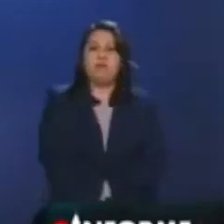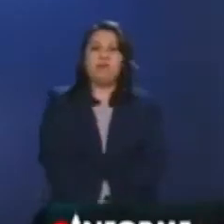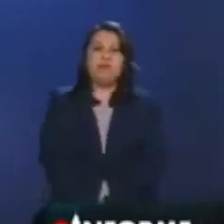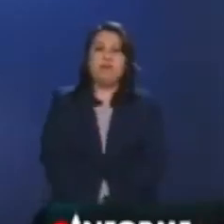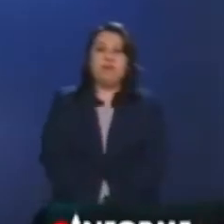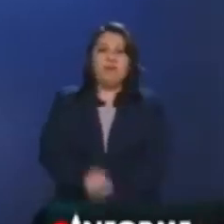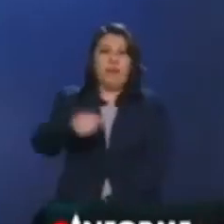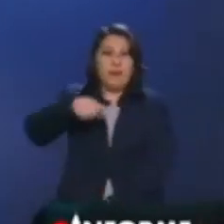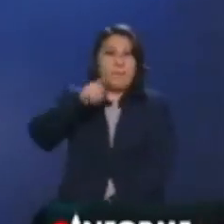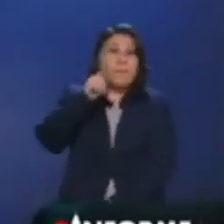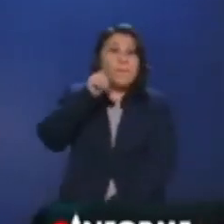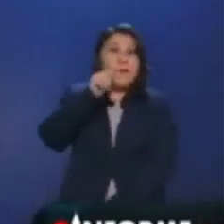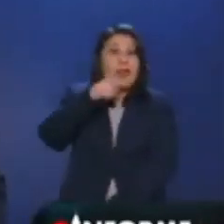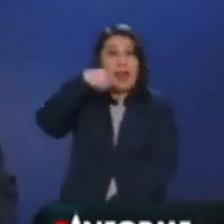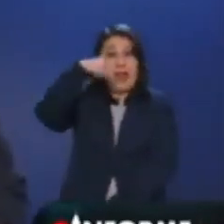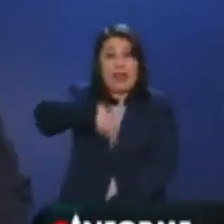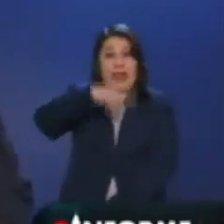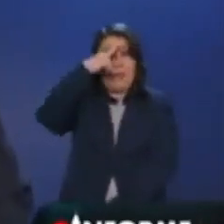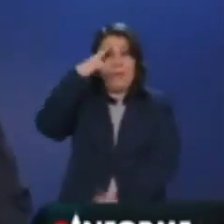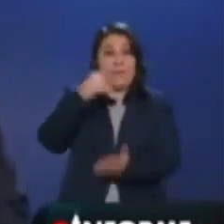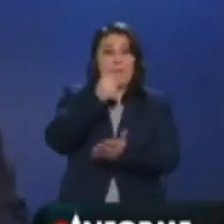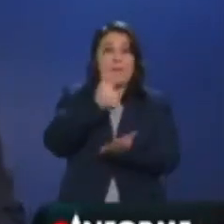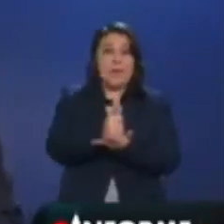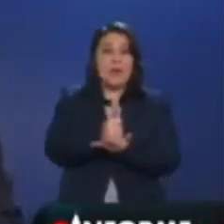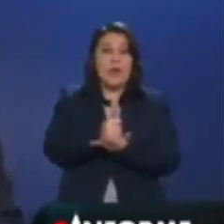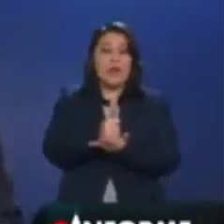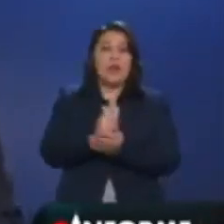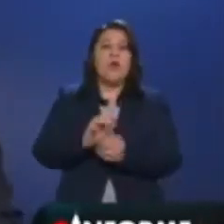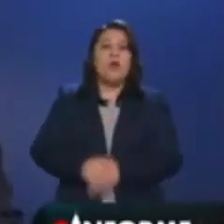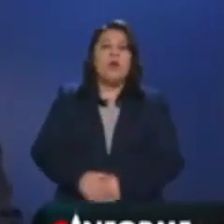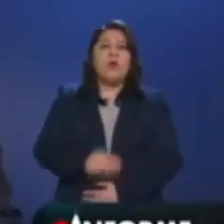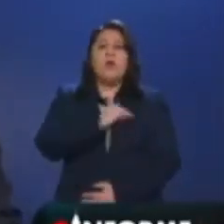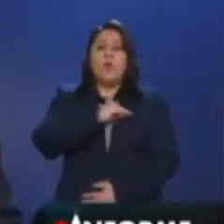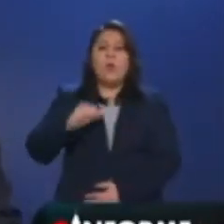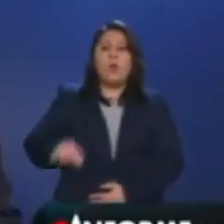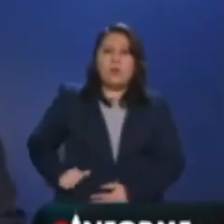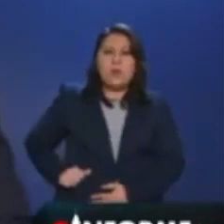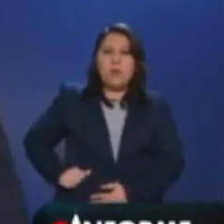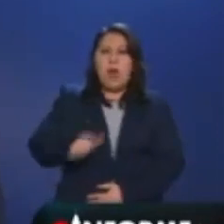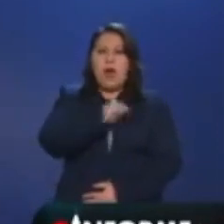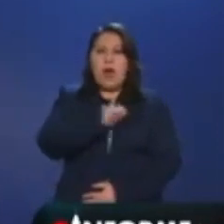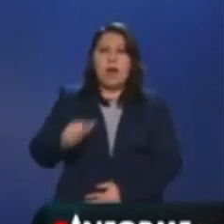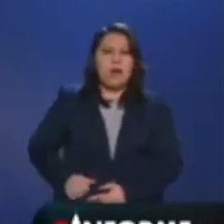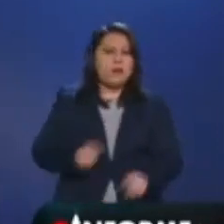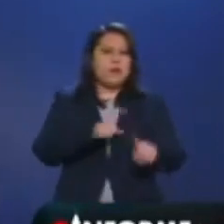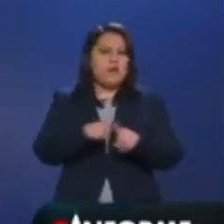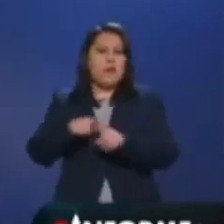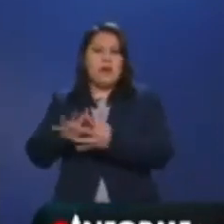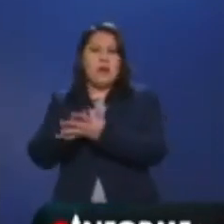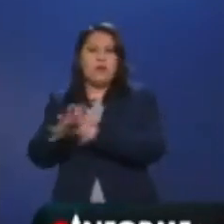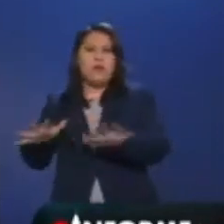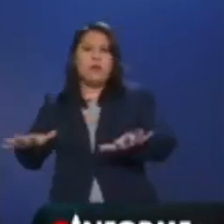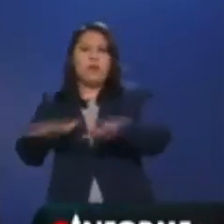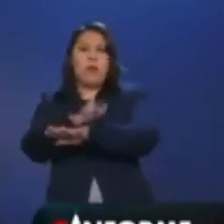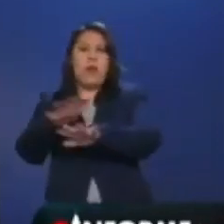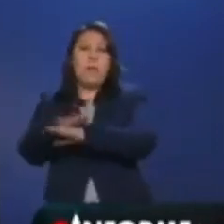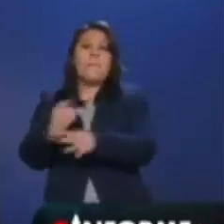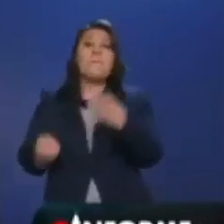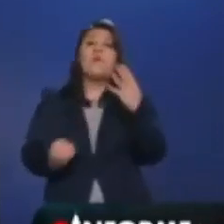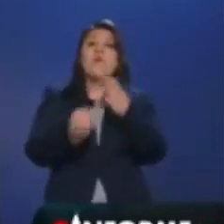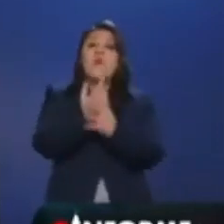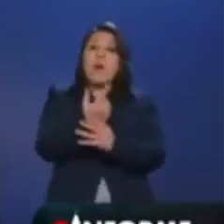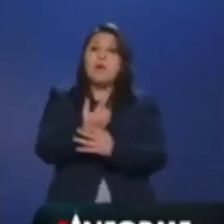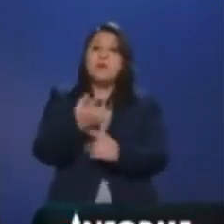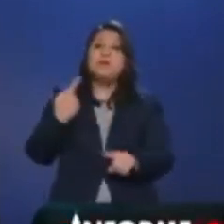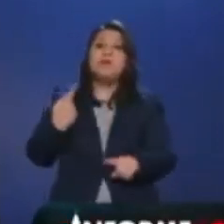Aquí en nuestra ciudad mañana inicia la renovación de alcaldes que se eligieron el pasado 6 de junio con la entrada en función de 6 nuevos